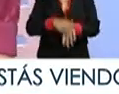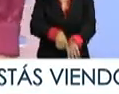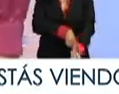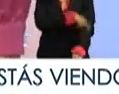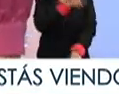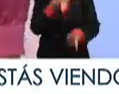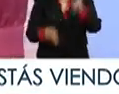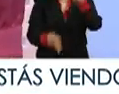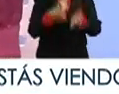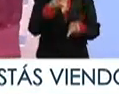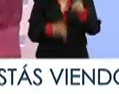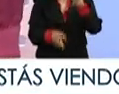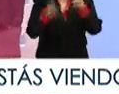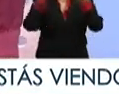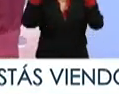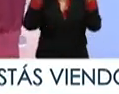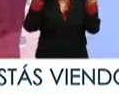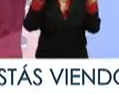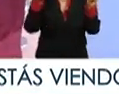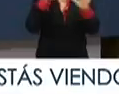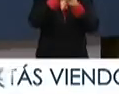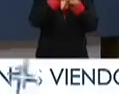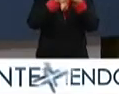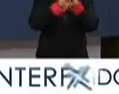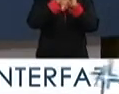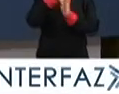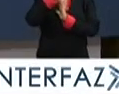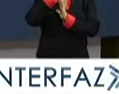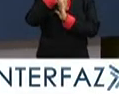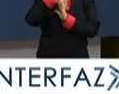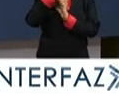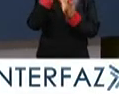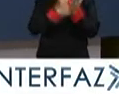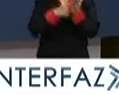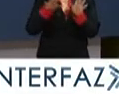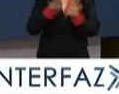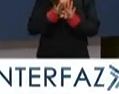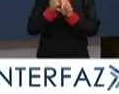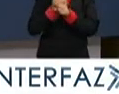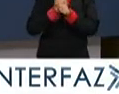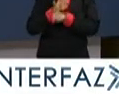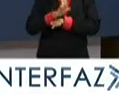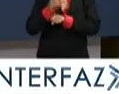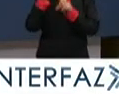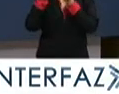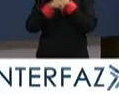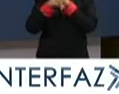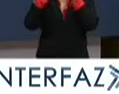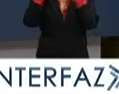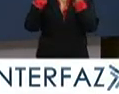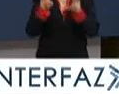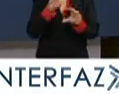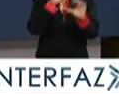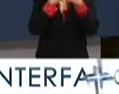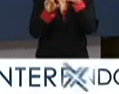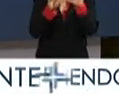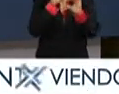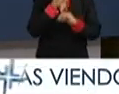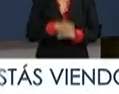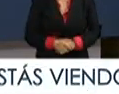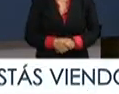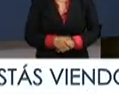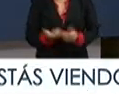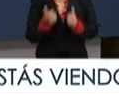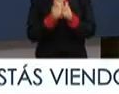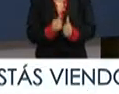más sobre la ética en los contenidos, en la creación de contenidos dentro de la era de la comunicación. Así es.